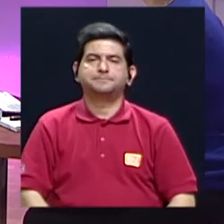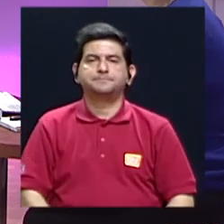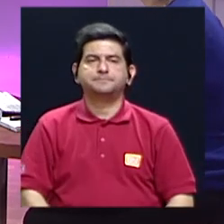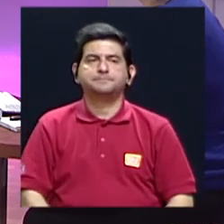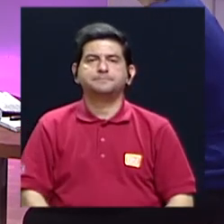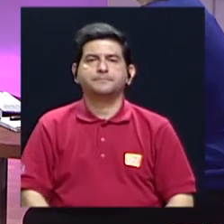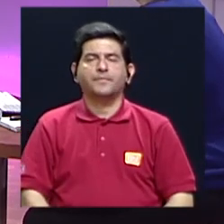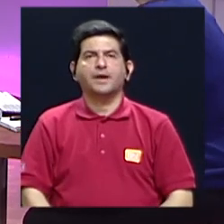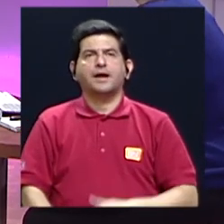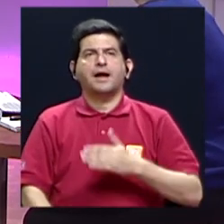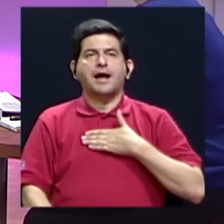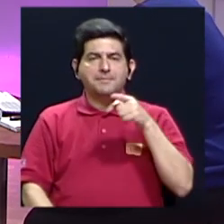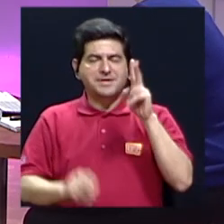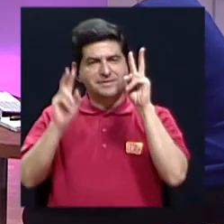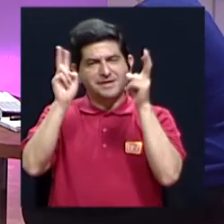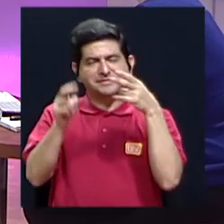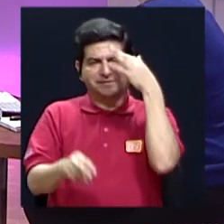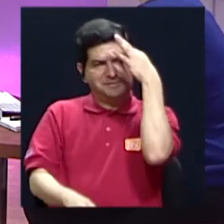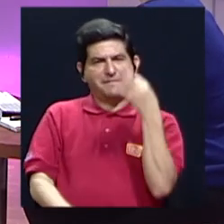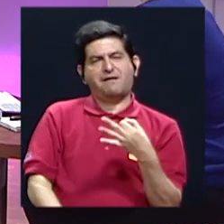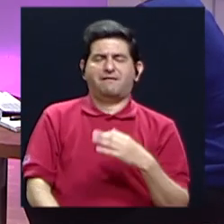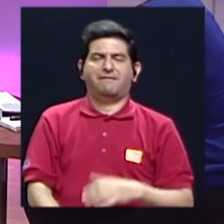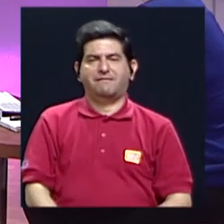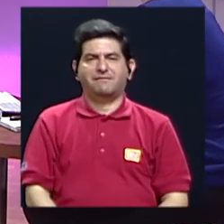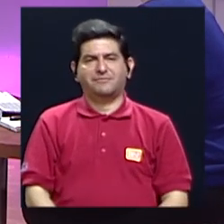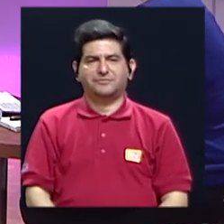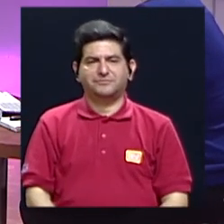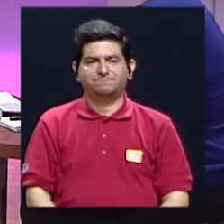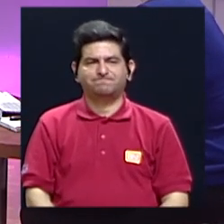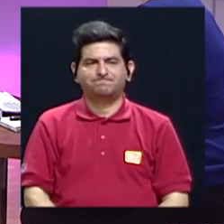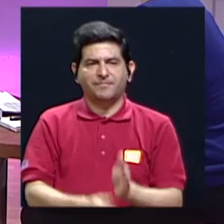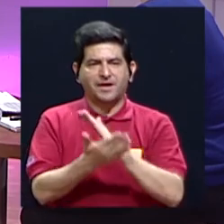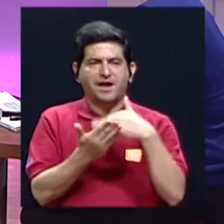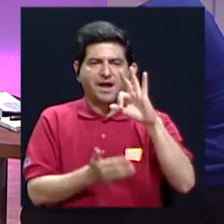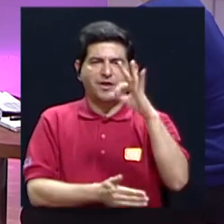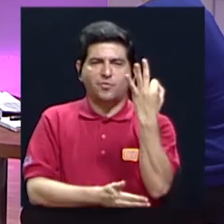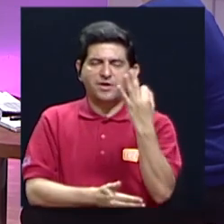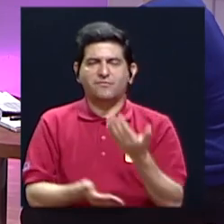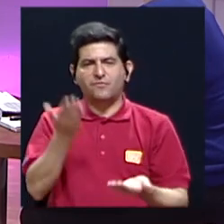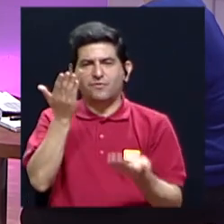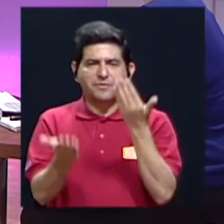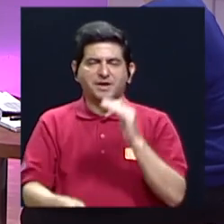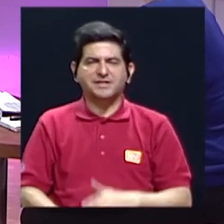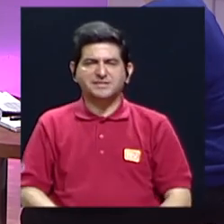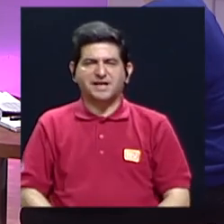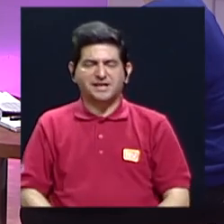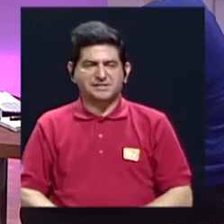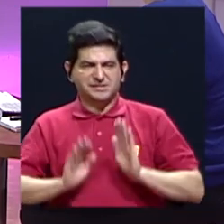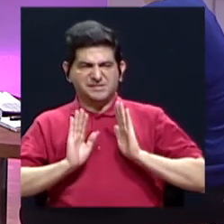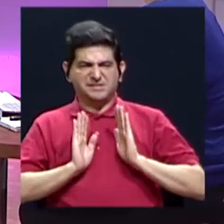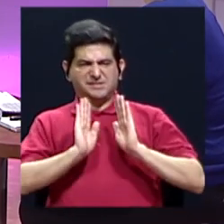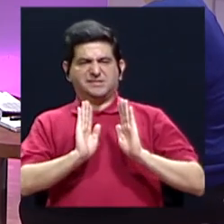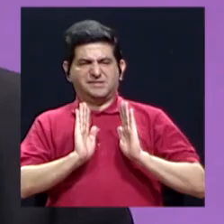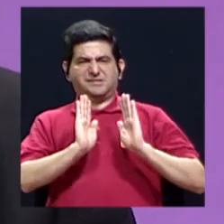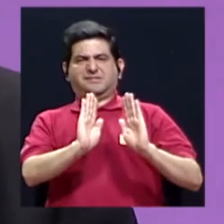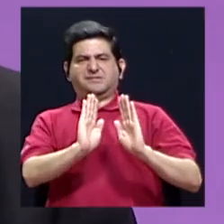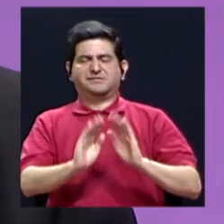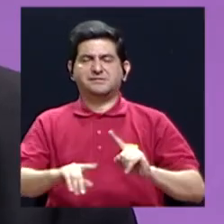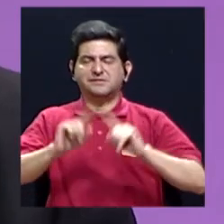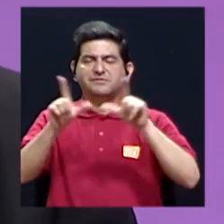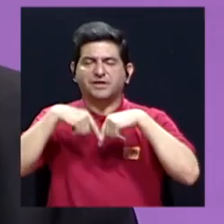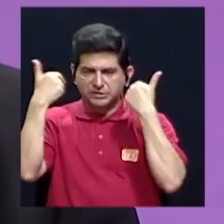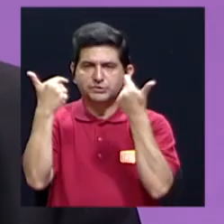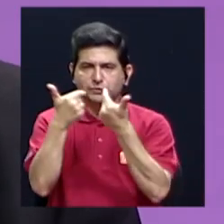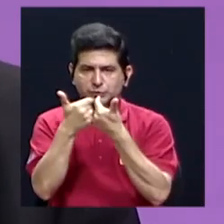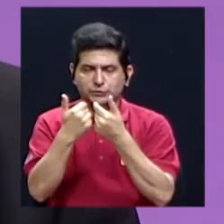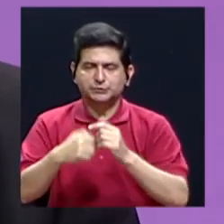Sí, bueno, a mí sobre este tema me parece que hay en alguna medida una resistencia en ciertos